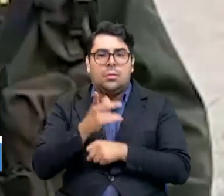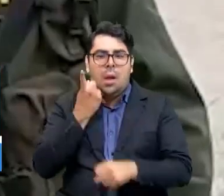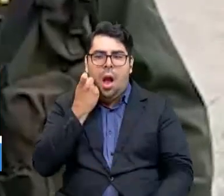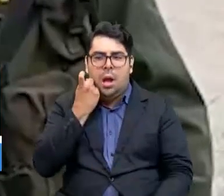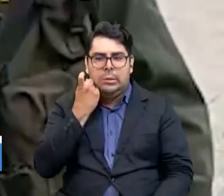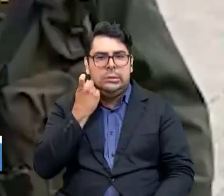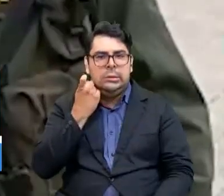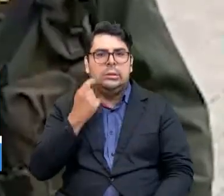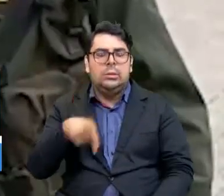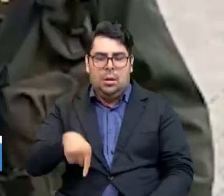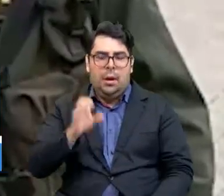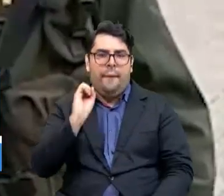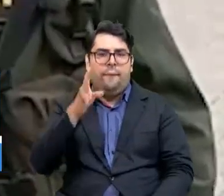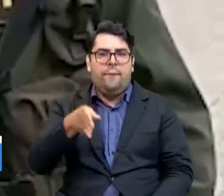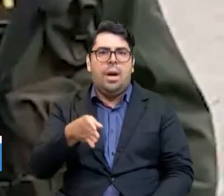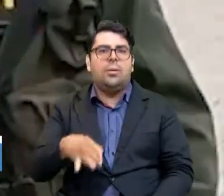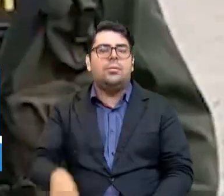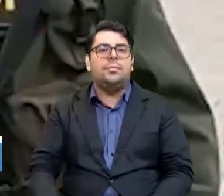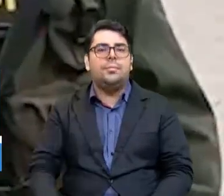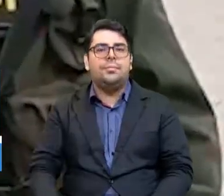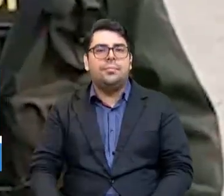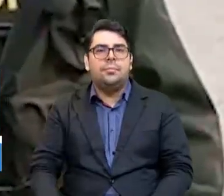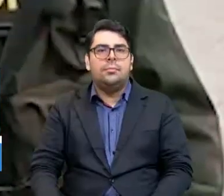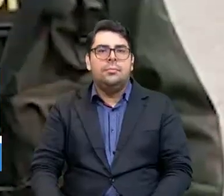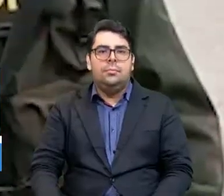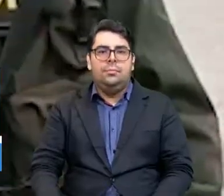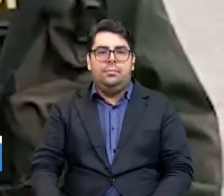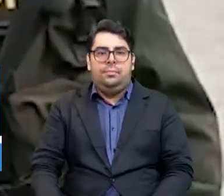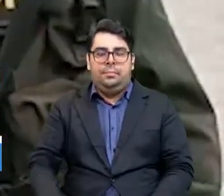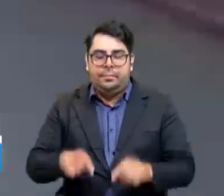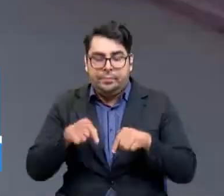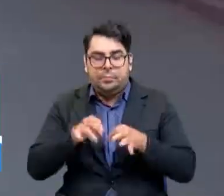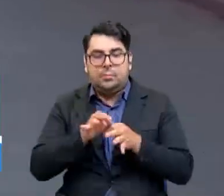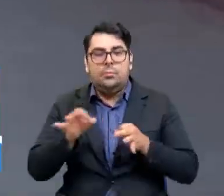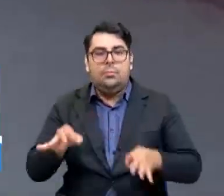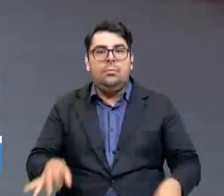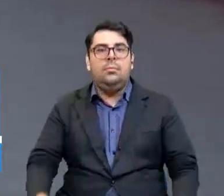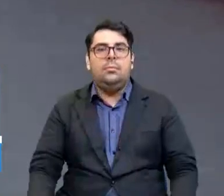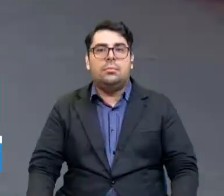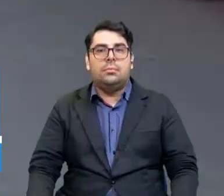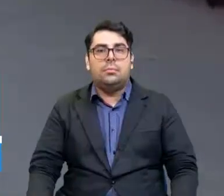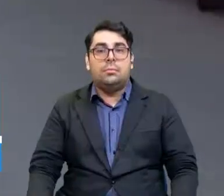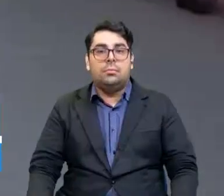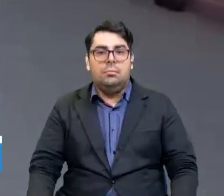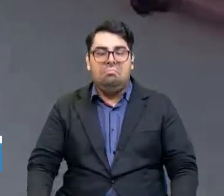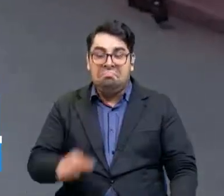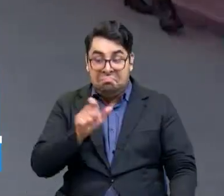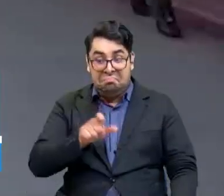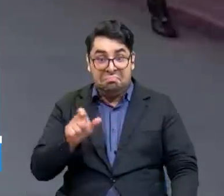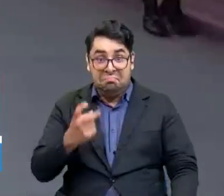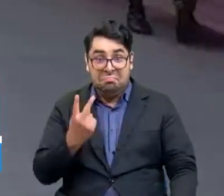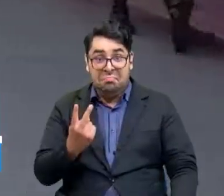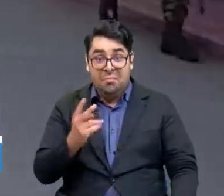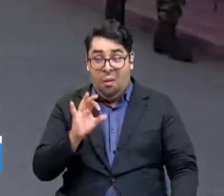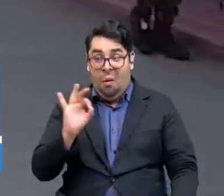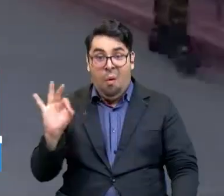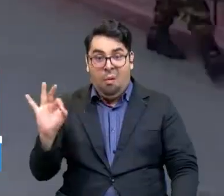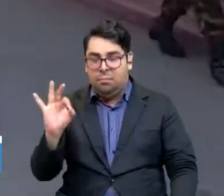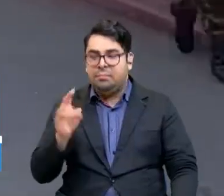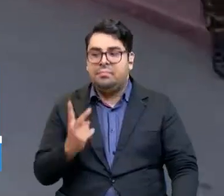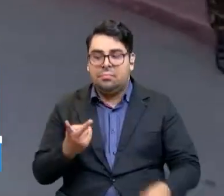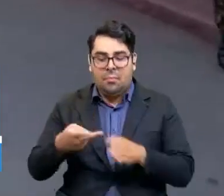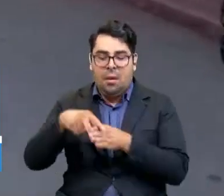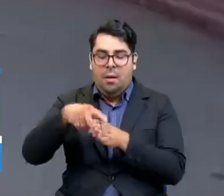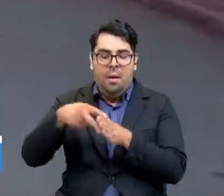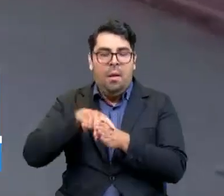ayer en nuestro Banco Agrario de Colombia, aquí en el municipio. Los individuos, quienes se transportaban en motocicletas,